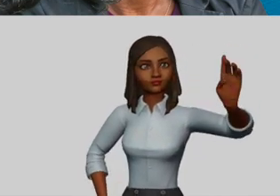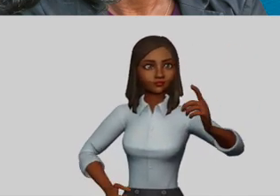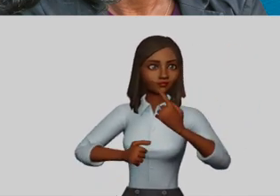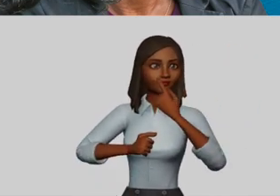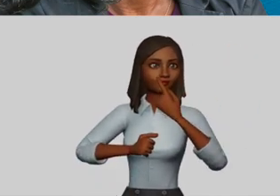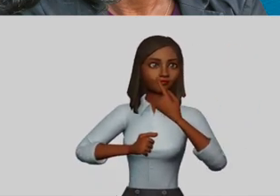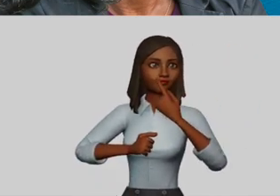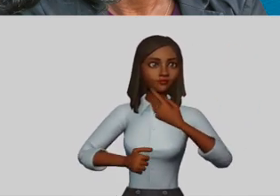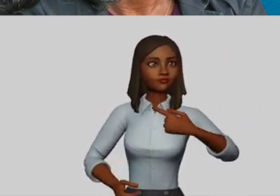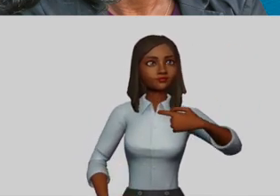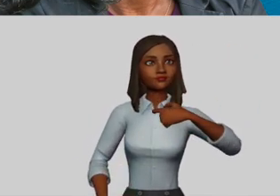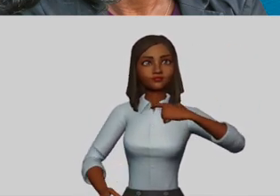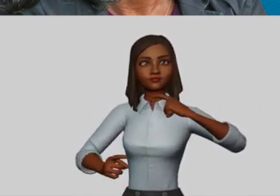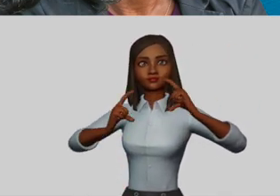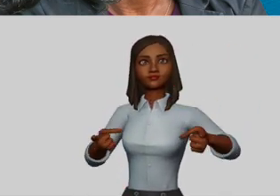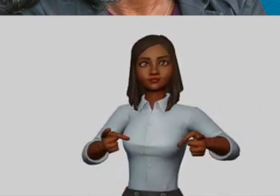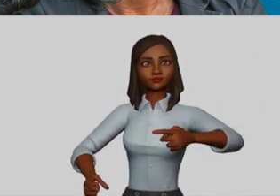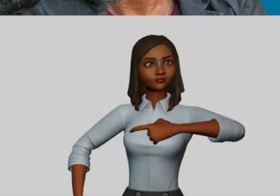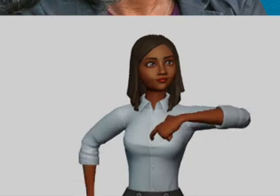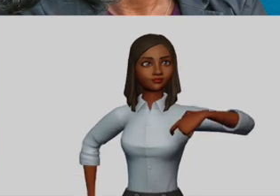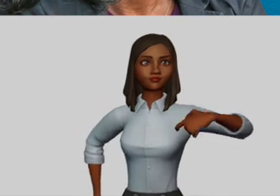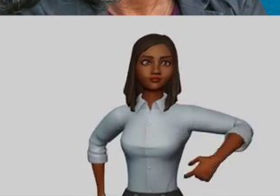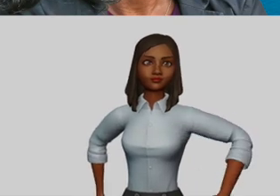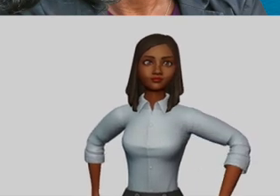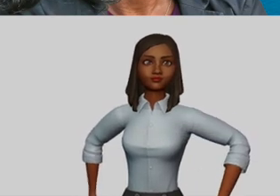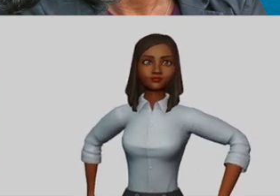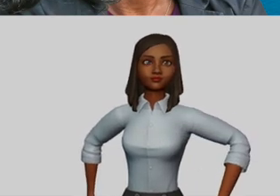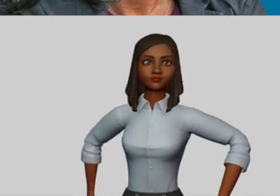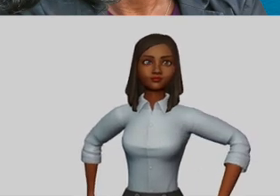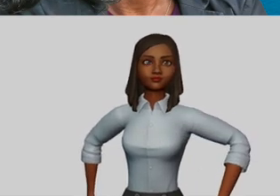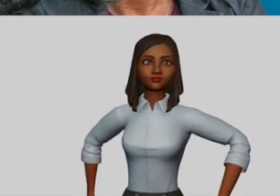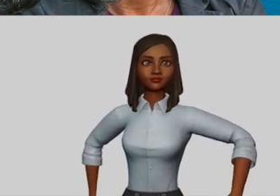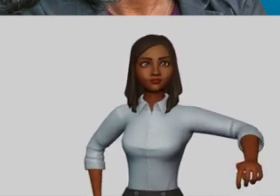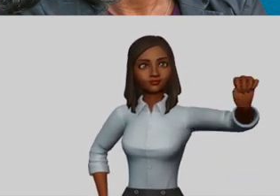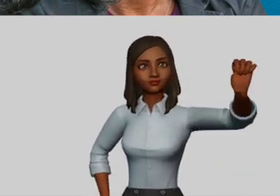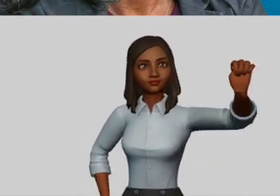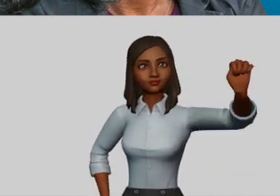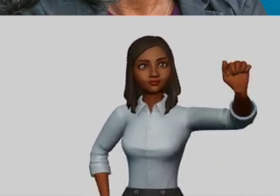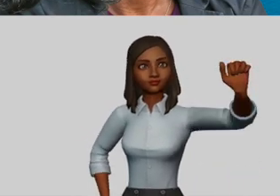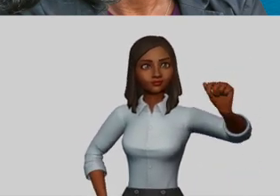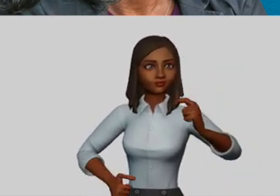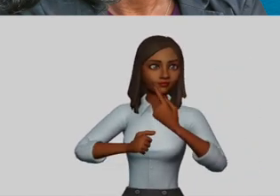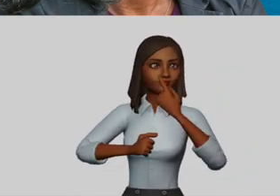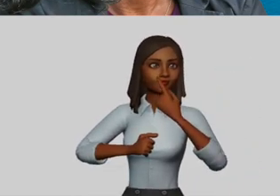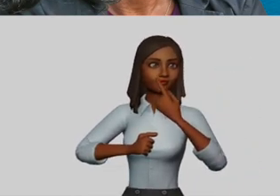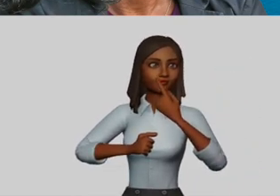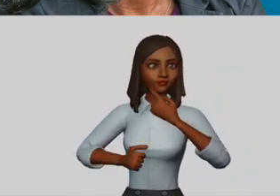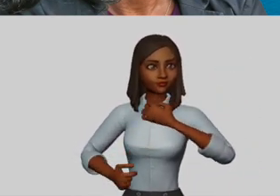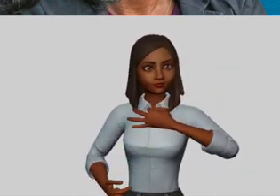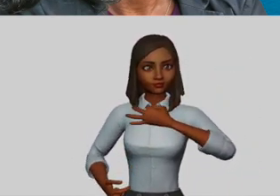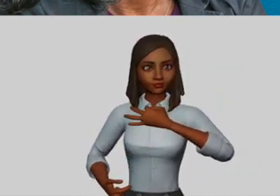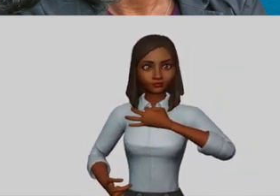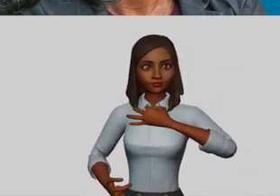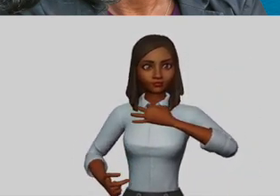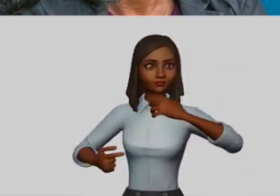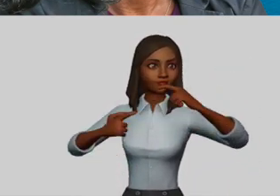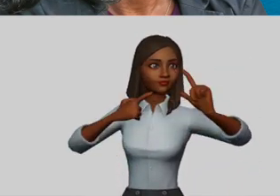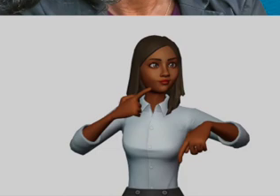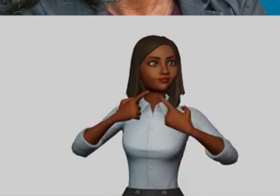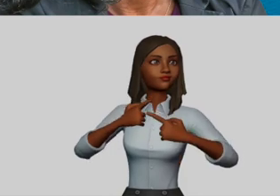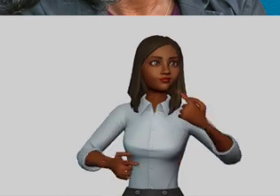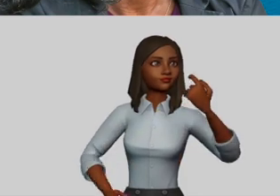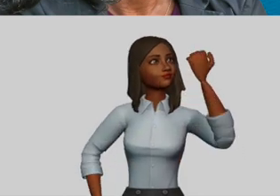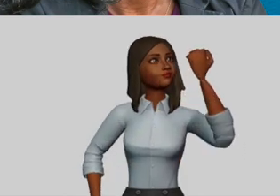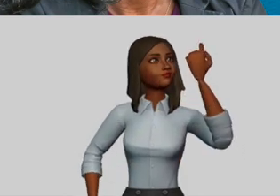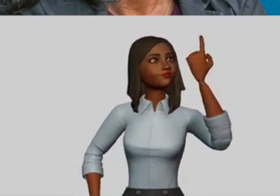inglés, te doy una bicicleta. ¡Ay, mi madre! Yo toda mi vida quería una bicicleta. Y quería ir al Toys